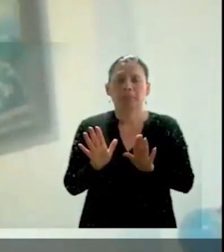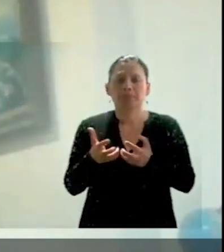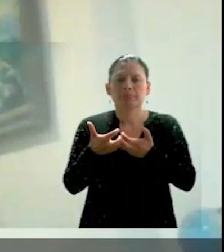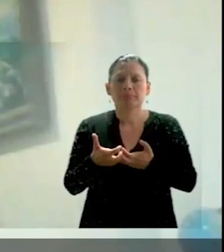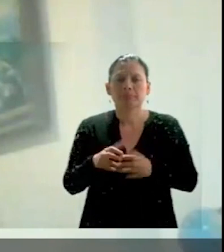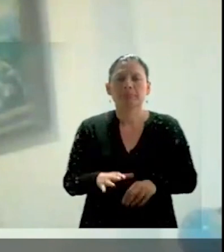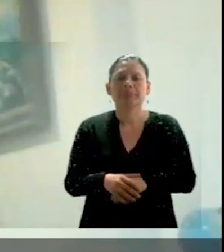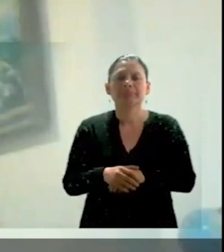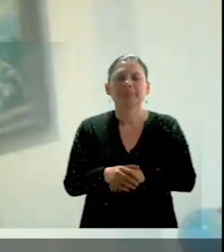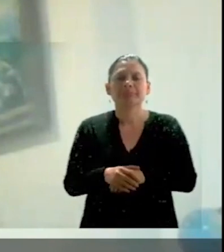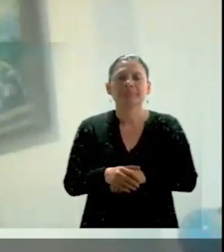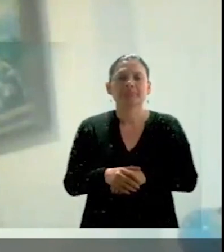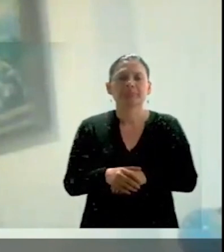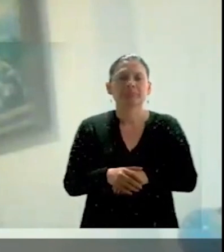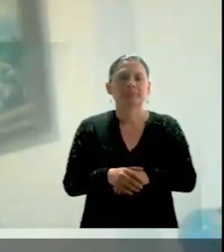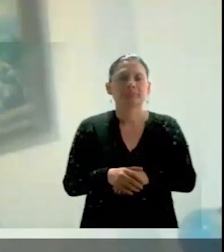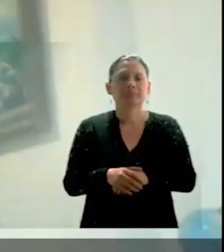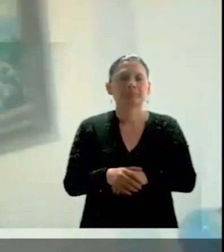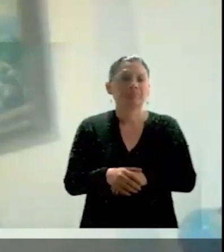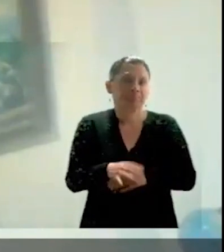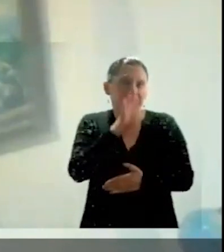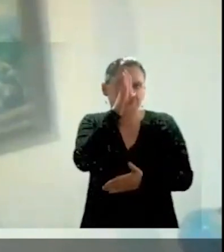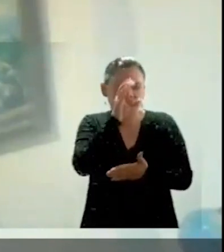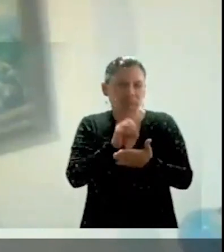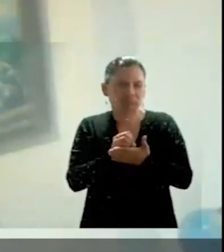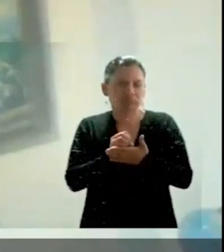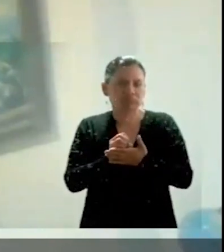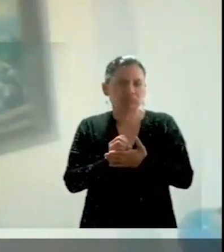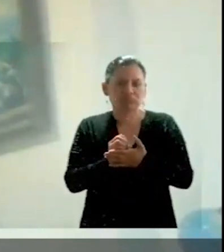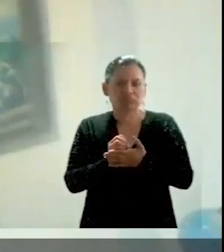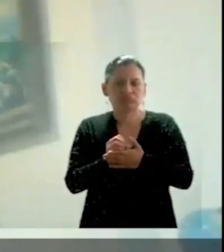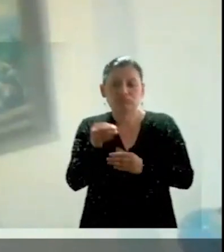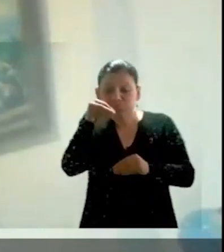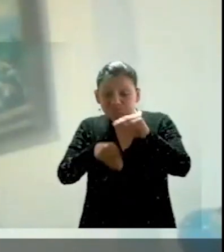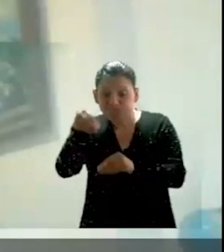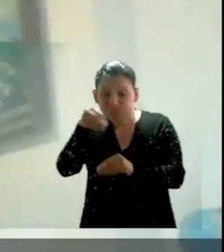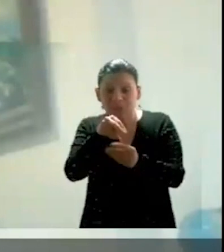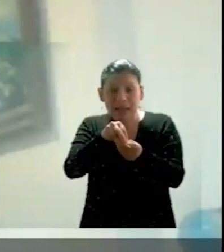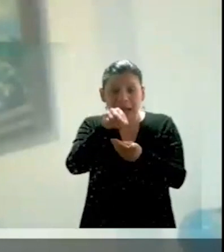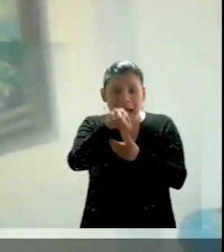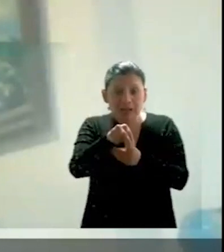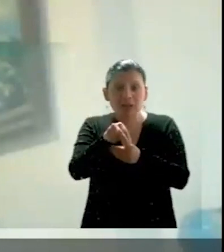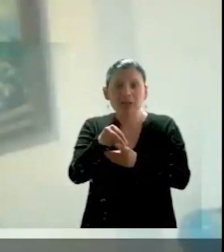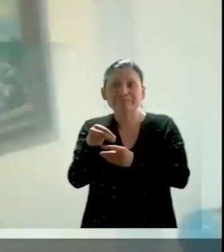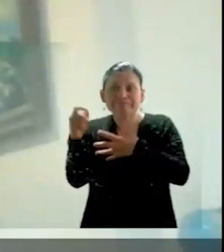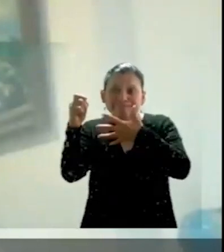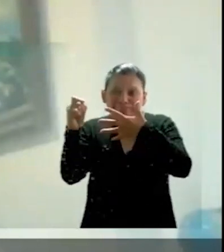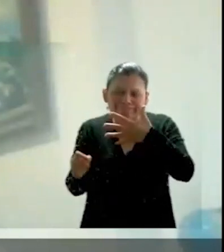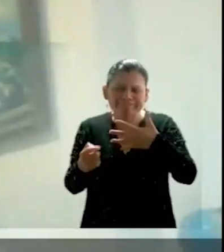para ese tipo de cosas, pero sí creo que construir un caso en torno a los supuestos que me dicen